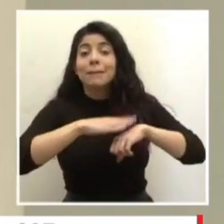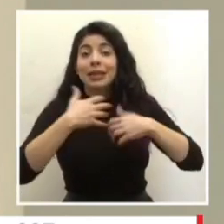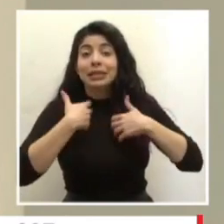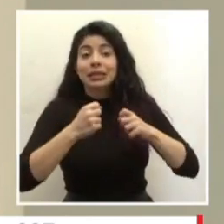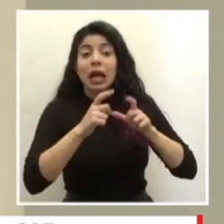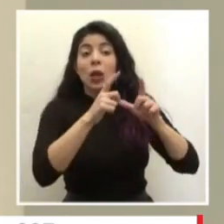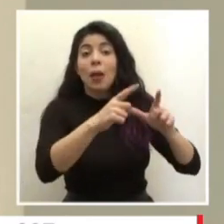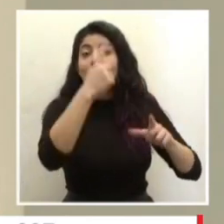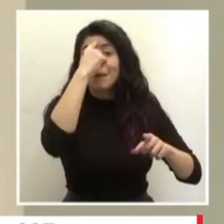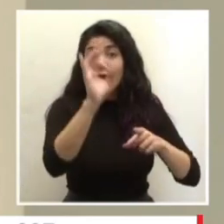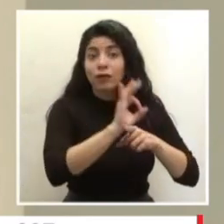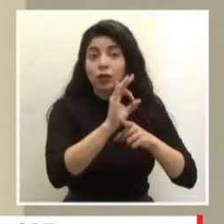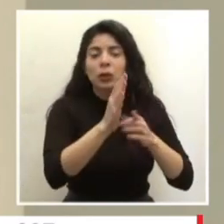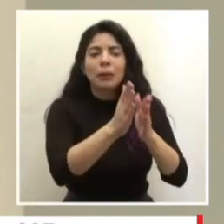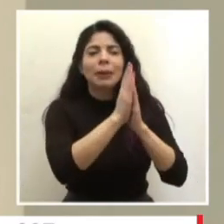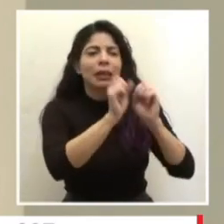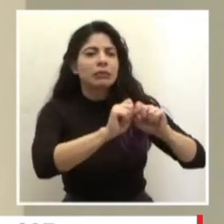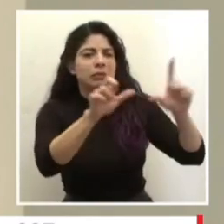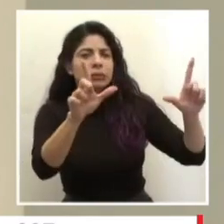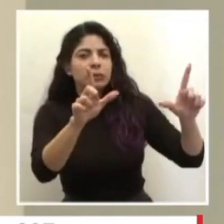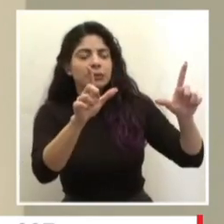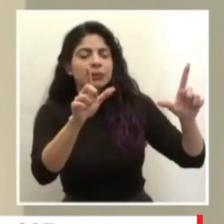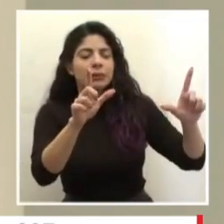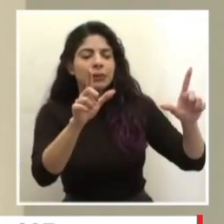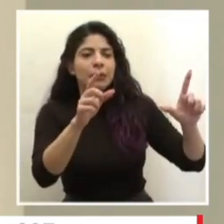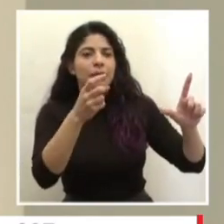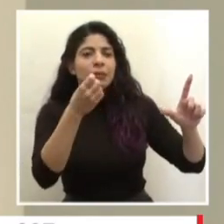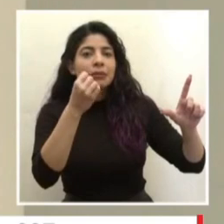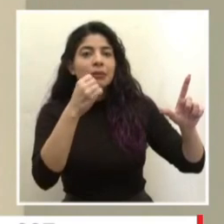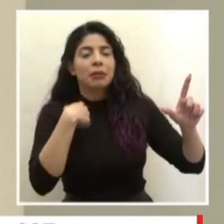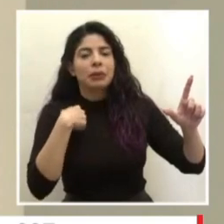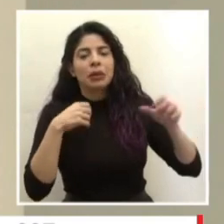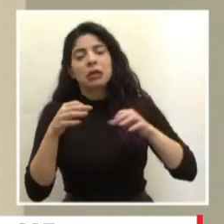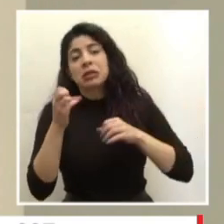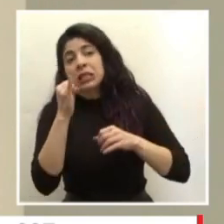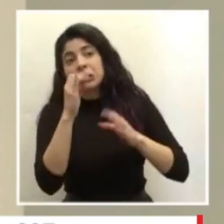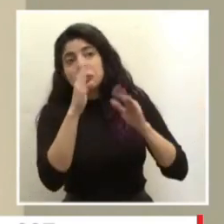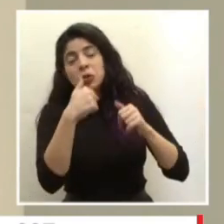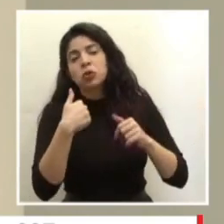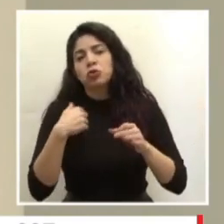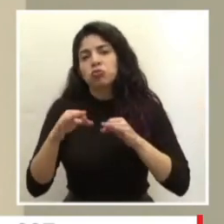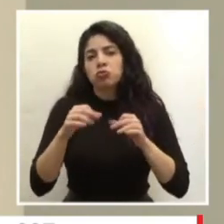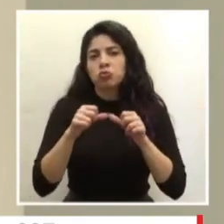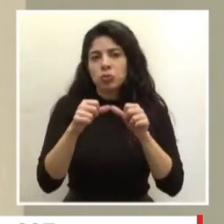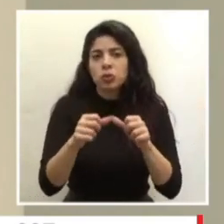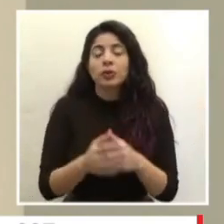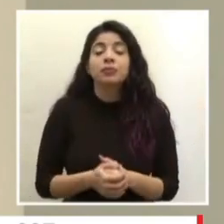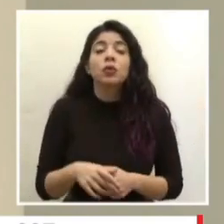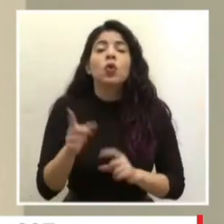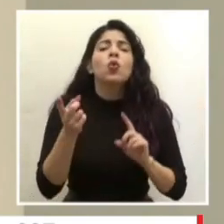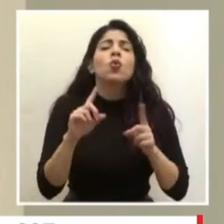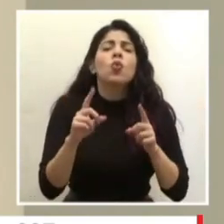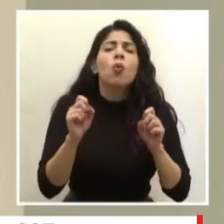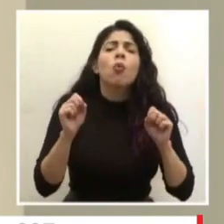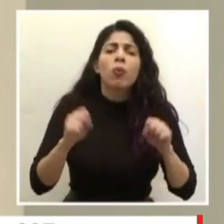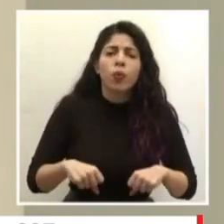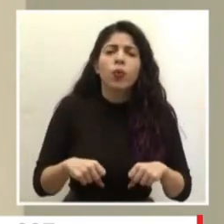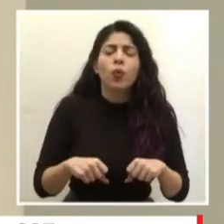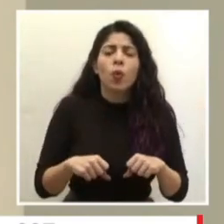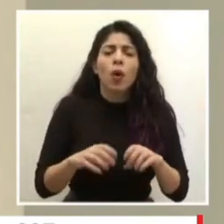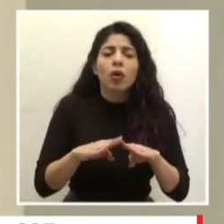funcionamiento, y voy a pedir que si pueden proyectar la imagen, si no, no lo sigo indicando desde acá, que pueden funcionar a partir